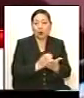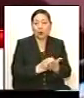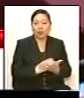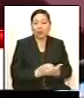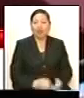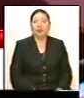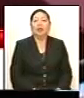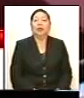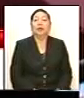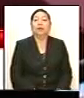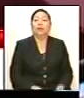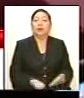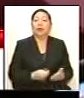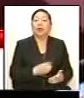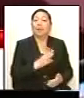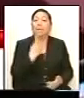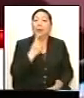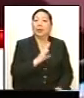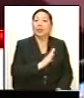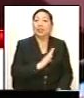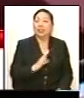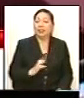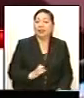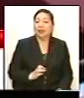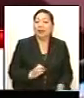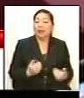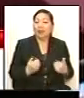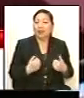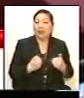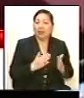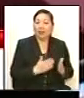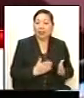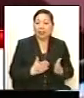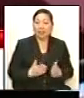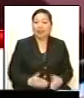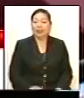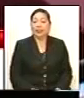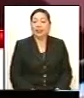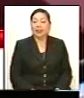concesiones portuarias suscritas por el Estado, debiendo adecuarse previamente.